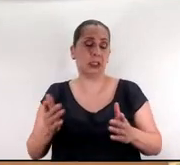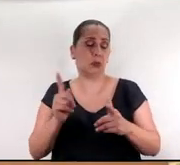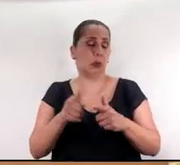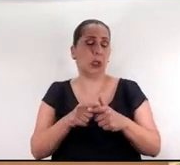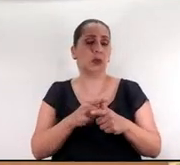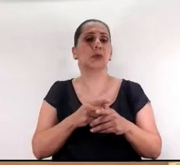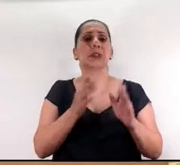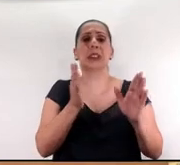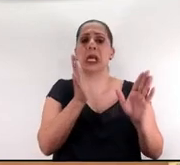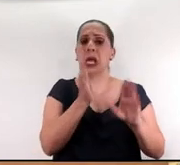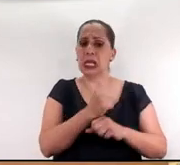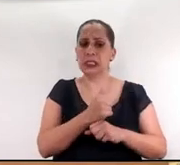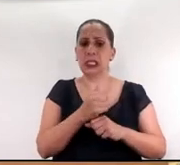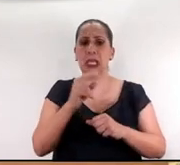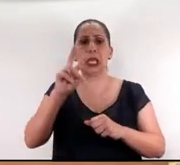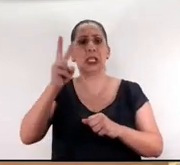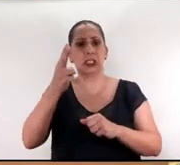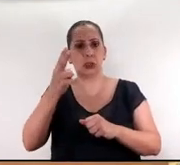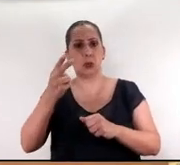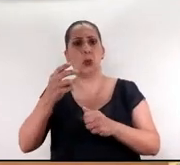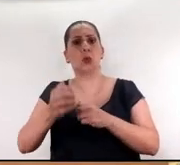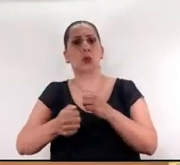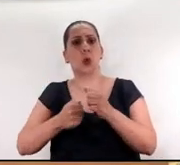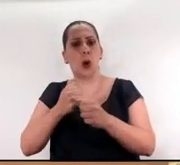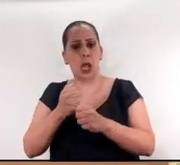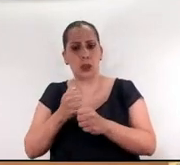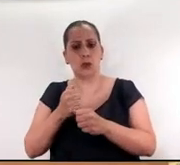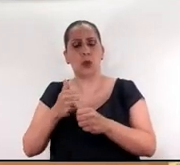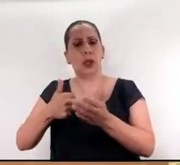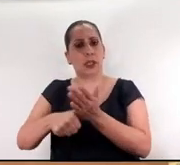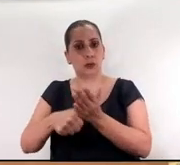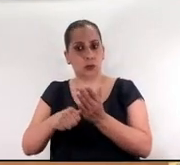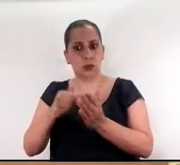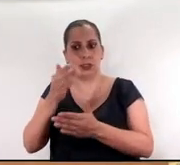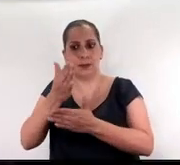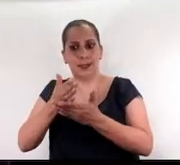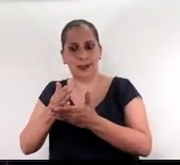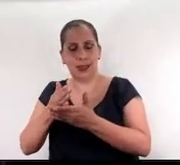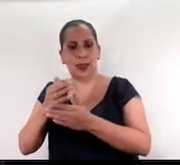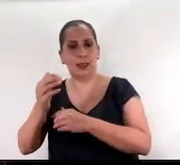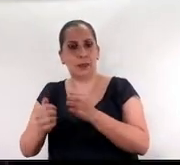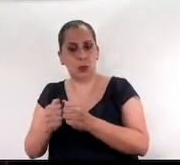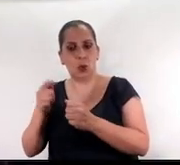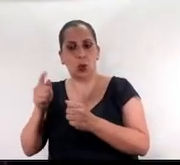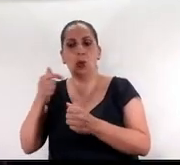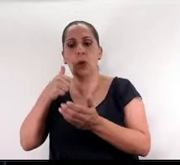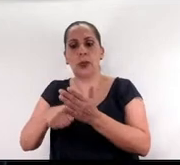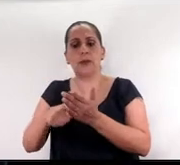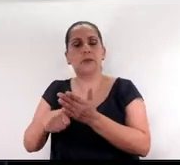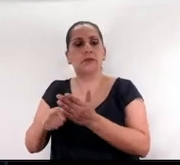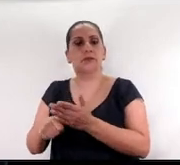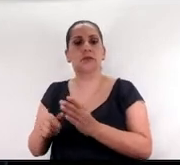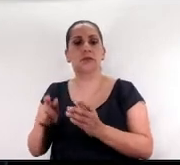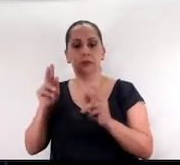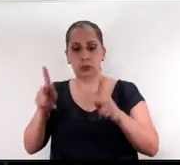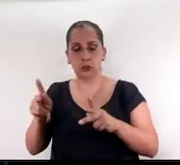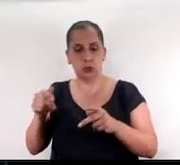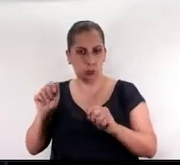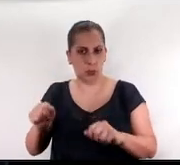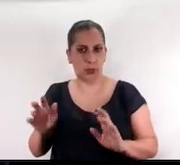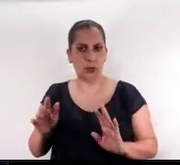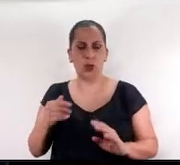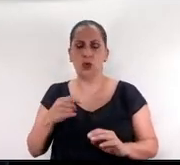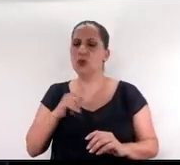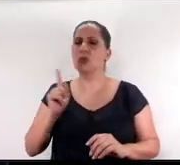año, en las elecciones de medio periodo, y entonces hay una nueva papeleta donde la gente puede marcar. Yo no le tengo miedo a